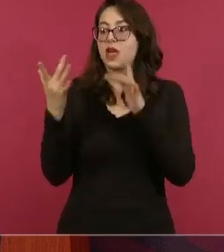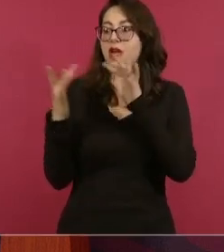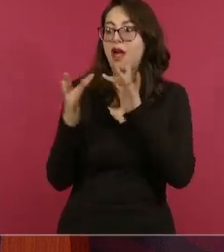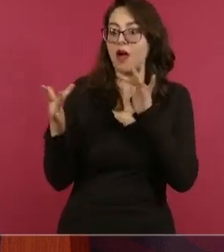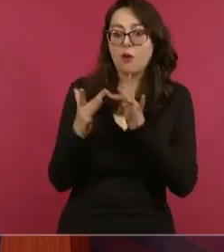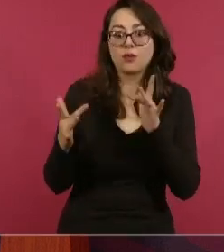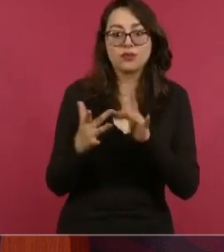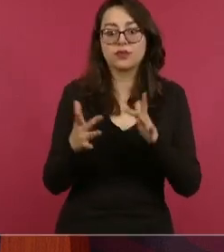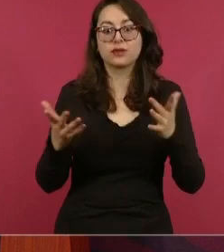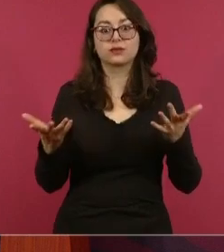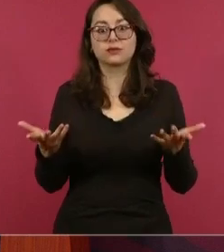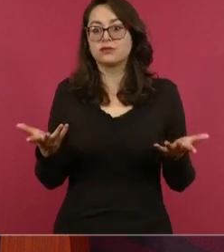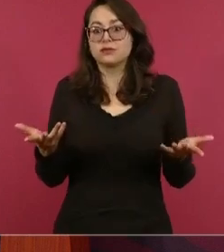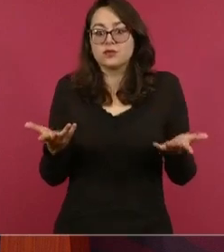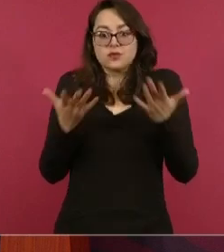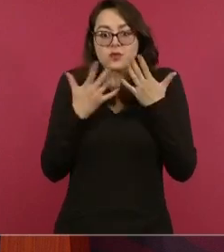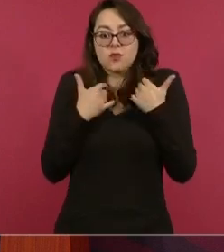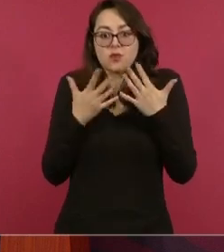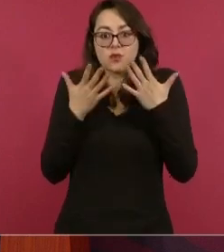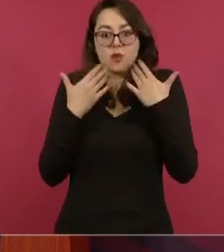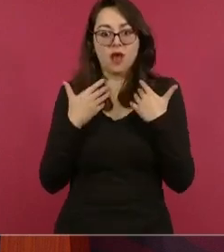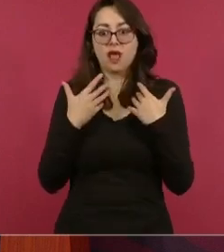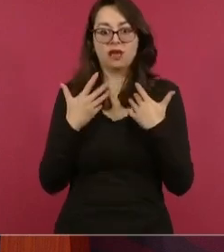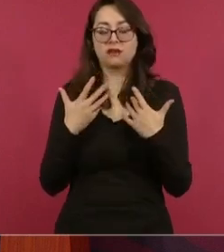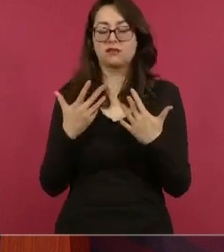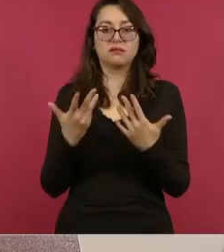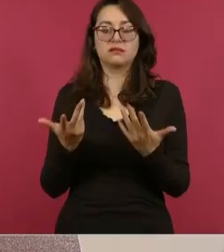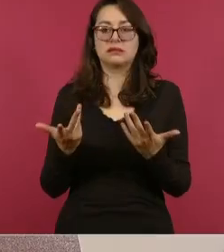daños materiales,